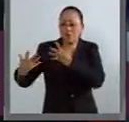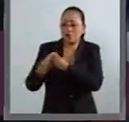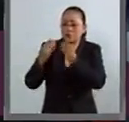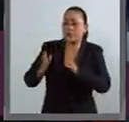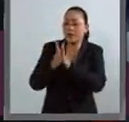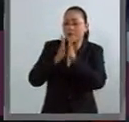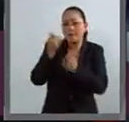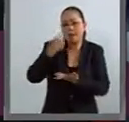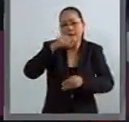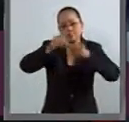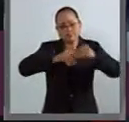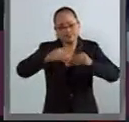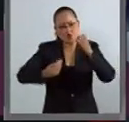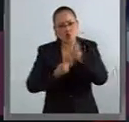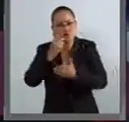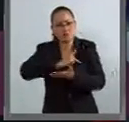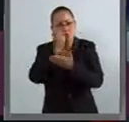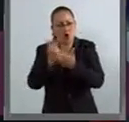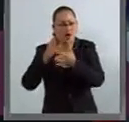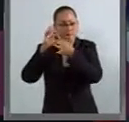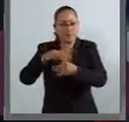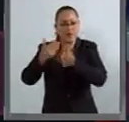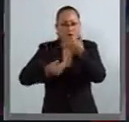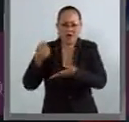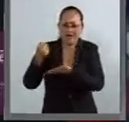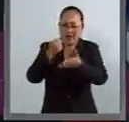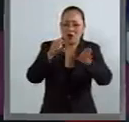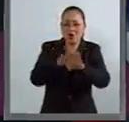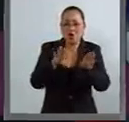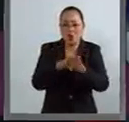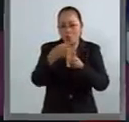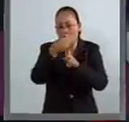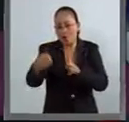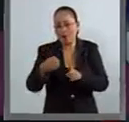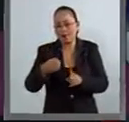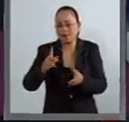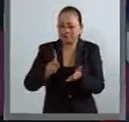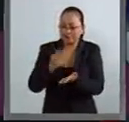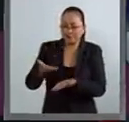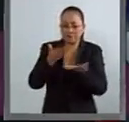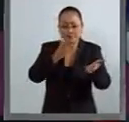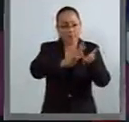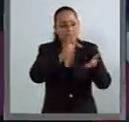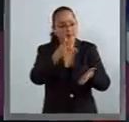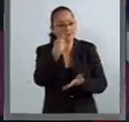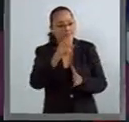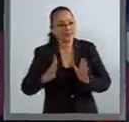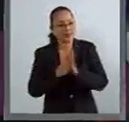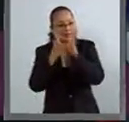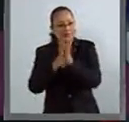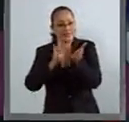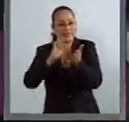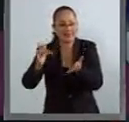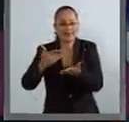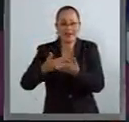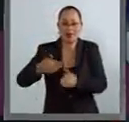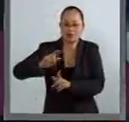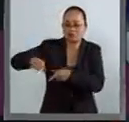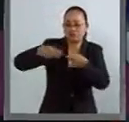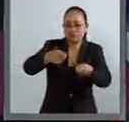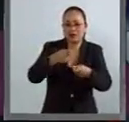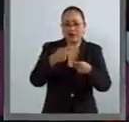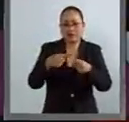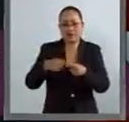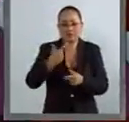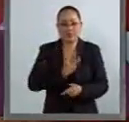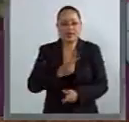la formulación de políticas y en su fiscalización. Entonces, les reitero a ellos las gracias por su contribución y permítanme hacer entrega